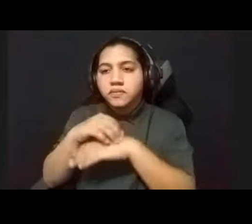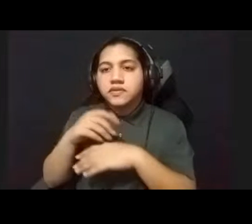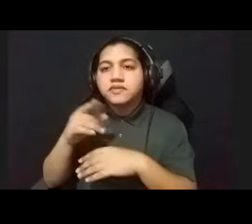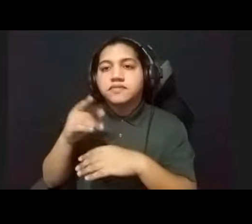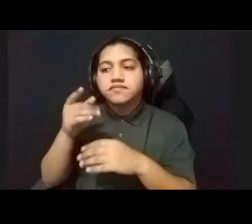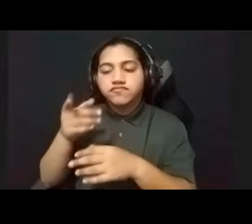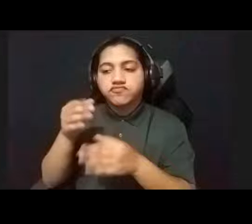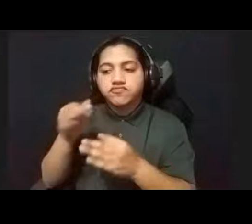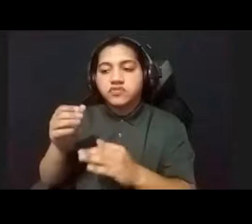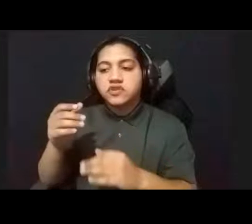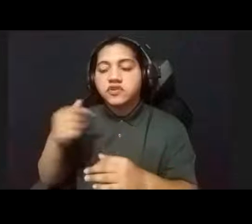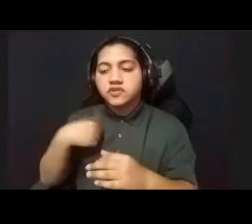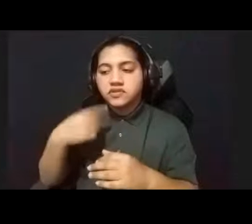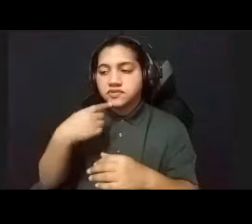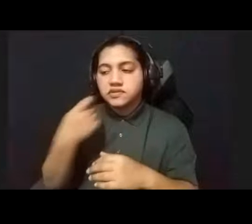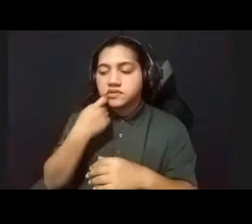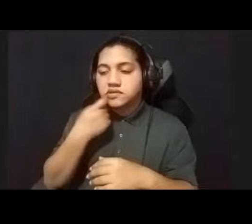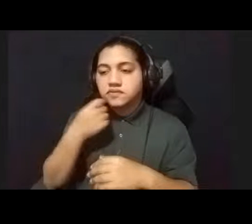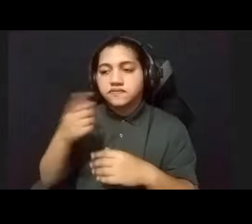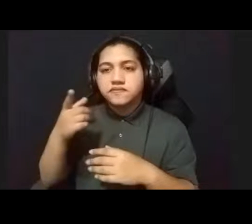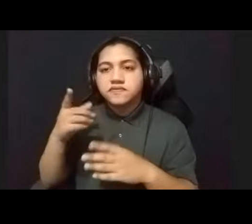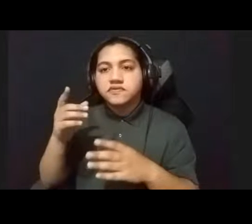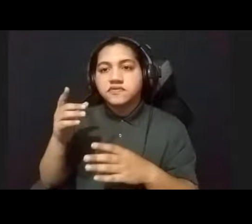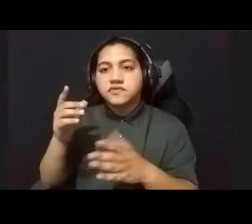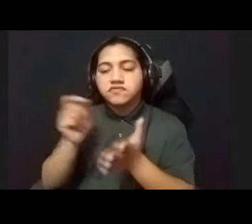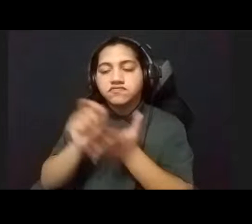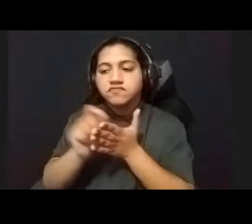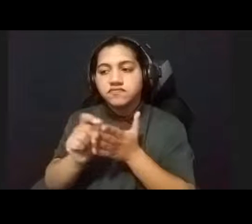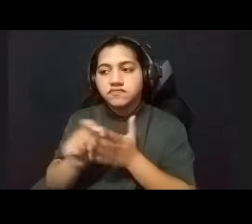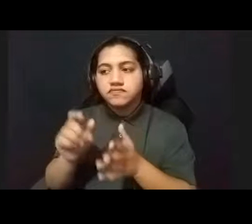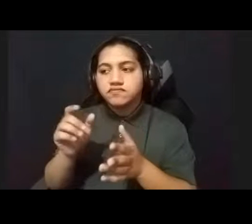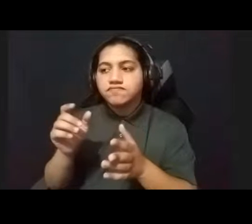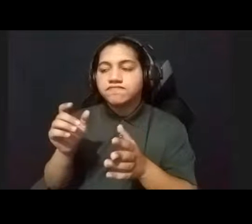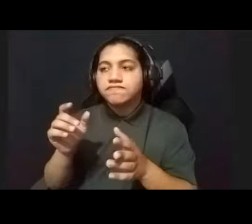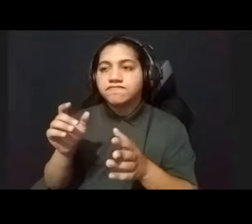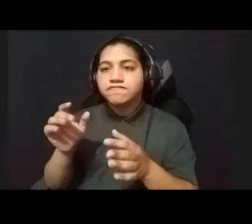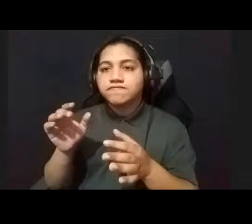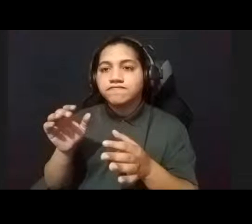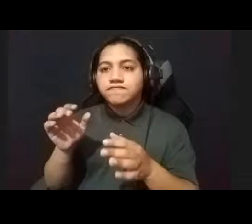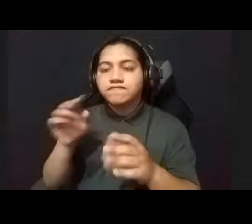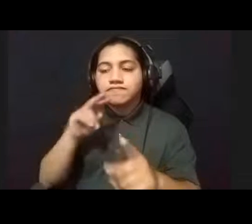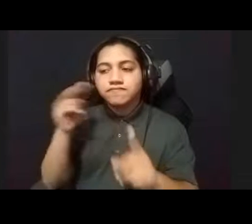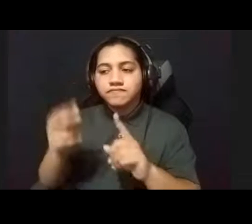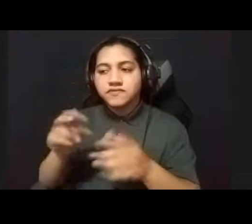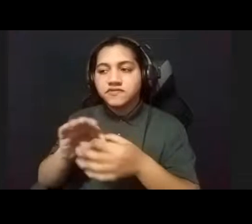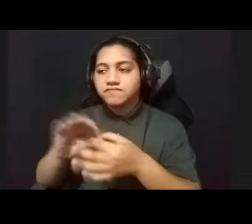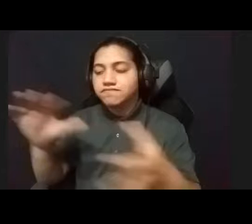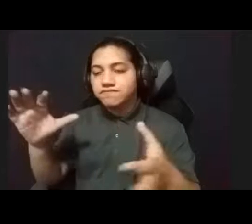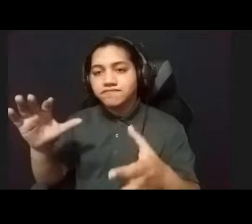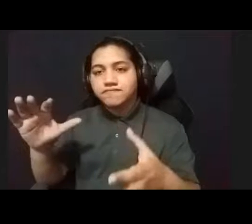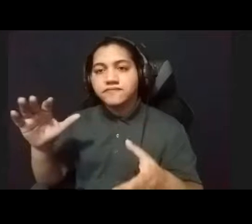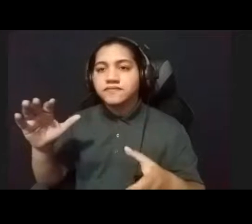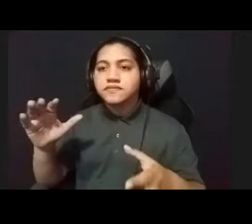un texto que realmente rompe con toda la visión que nosotros tenemos de todas las cucarachitas que